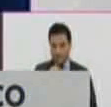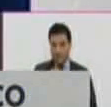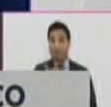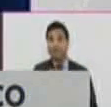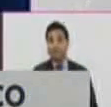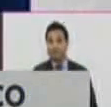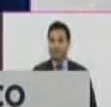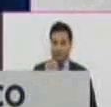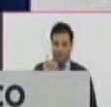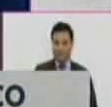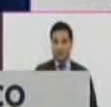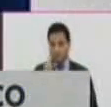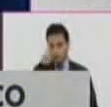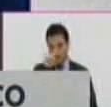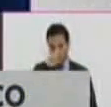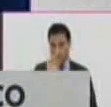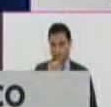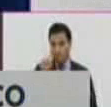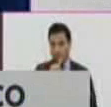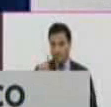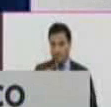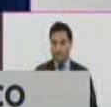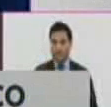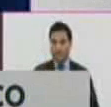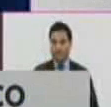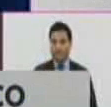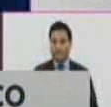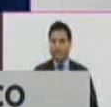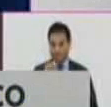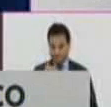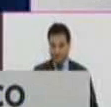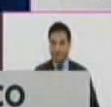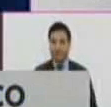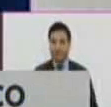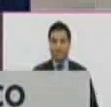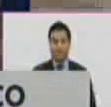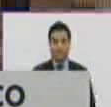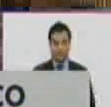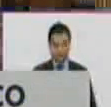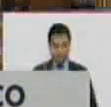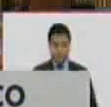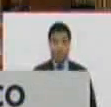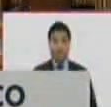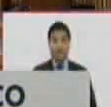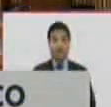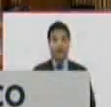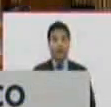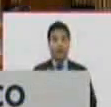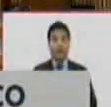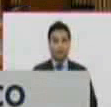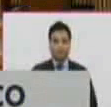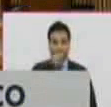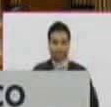de una imprudencia que el presidente quisiera decir si el INE hacía bien o mal dándole el registro a Morena, que entonces